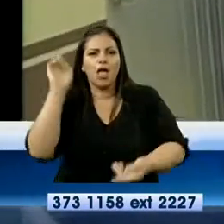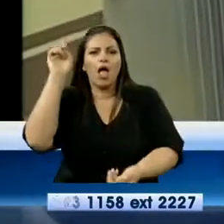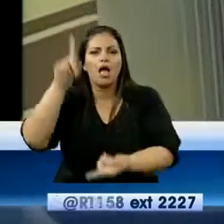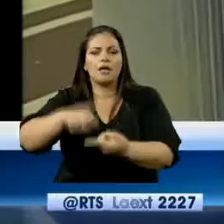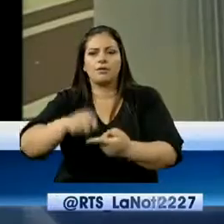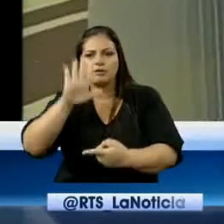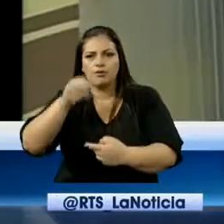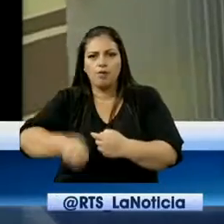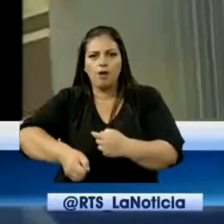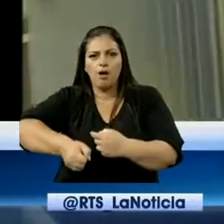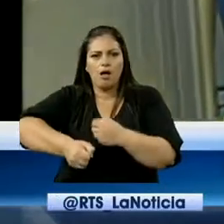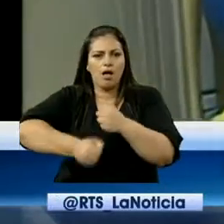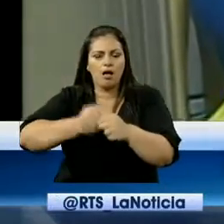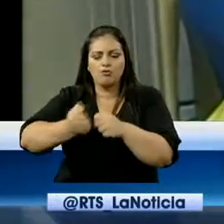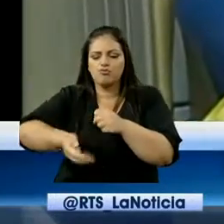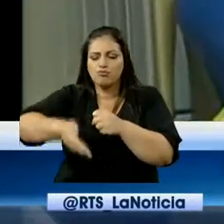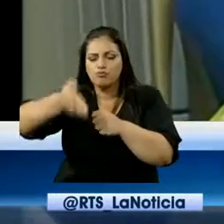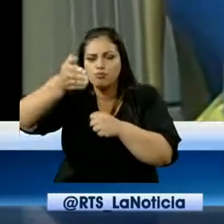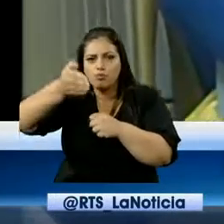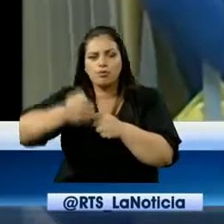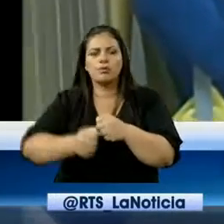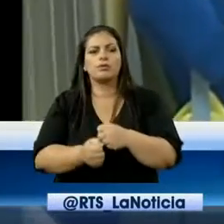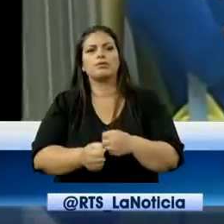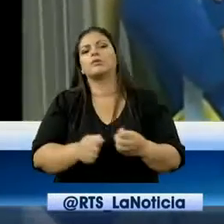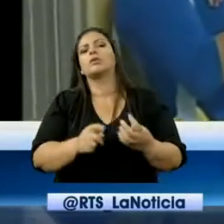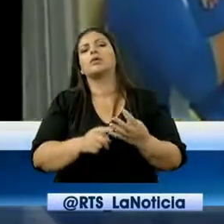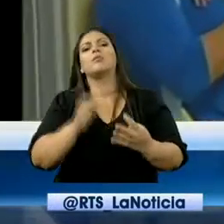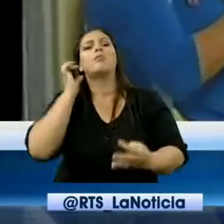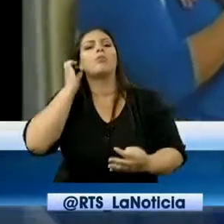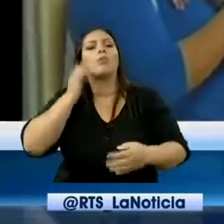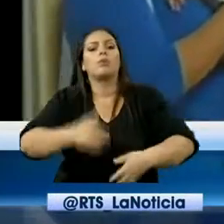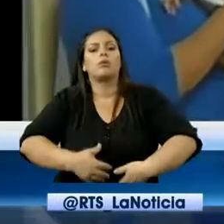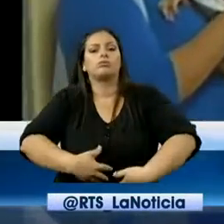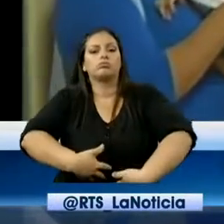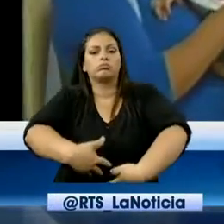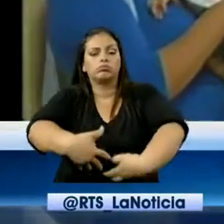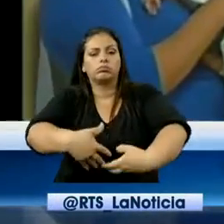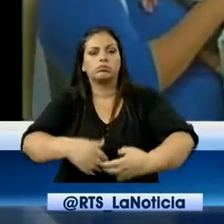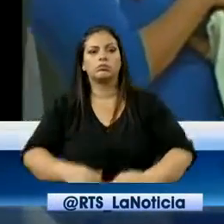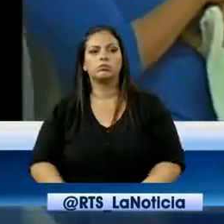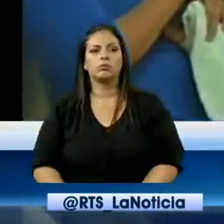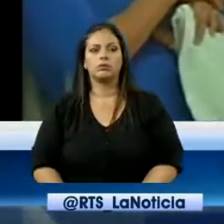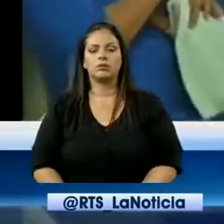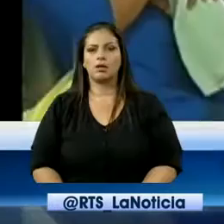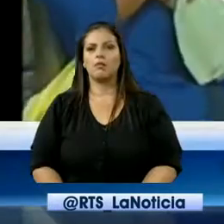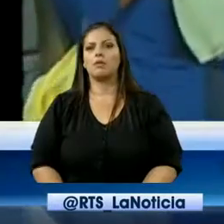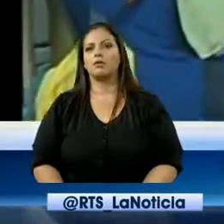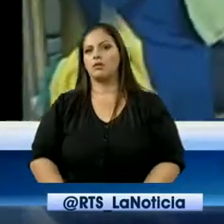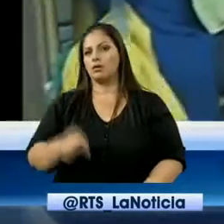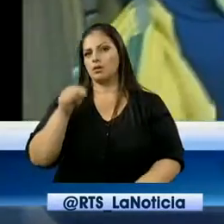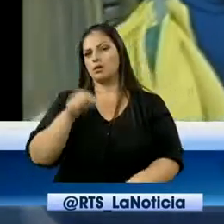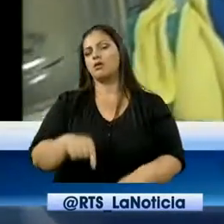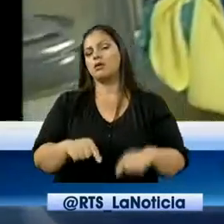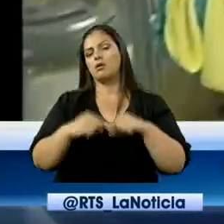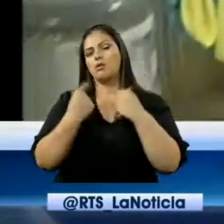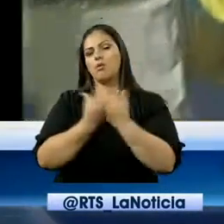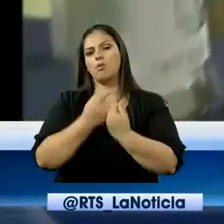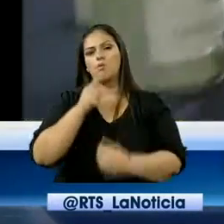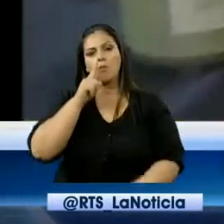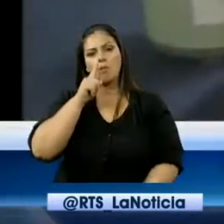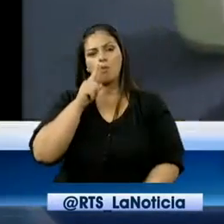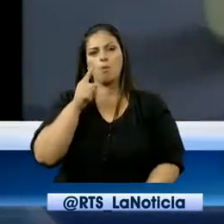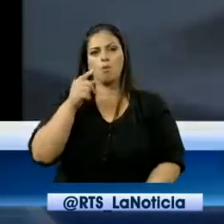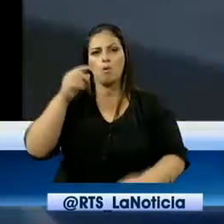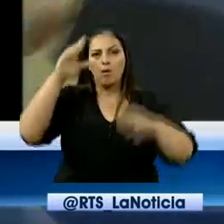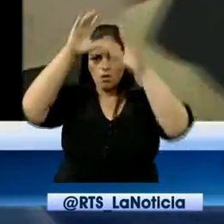edad, además también nuestras mujeres embarazadas y también nuestro personal de salud que está en contacto con los pacientes. Culmina